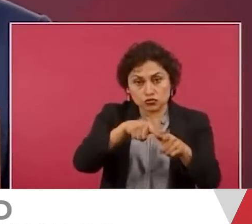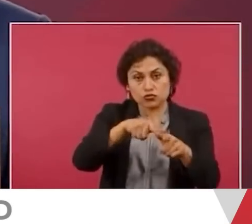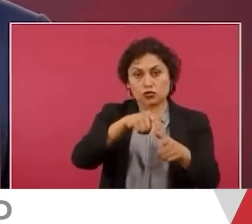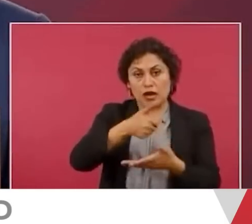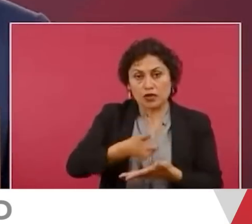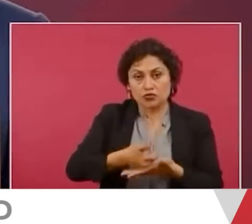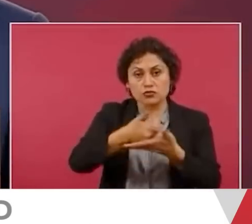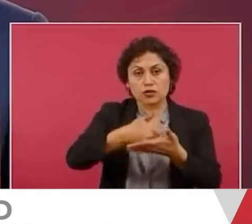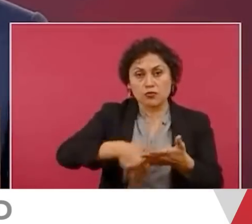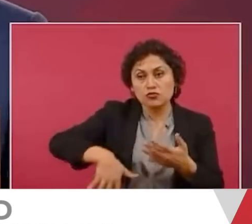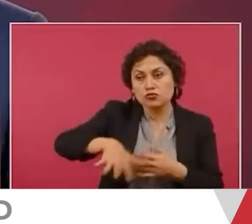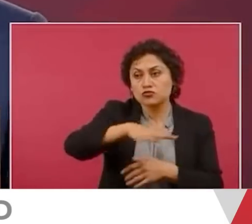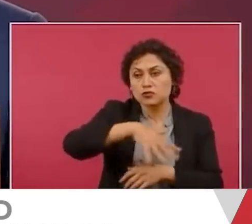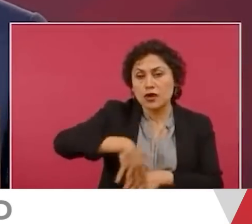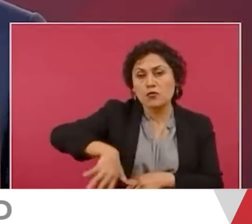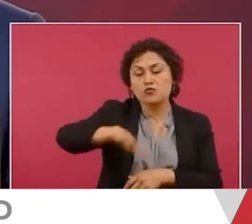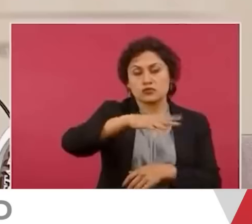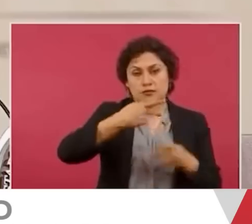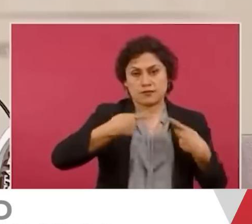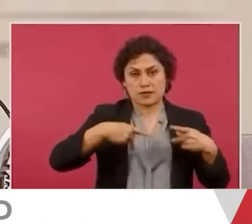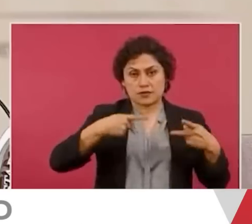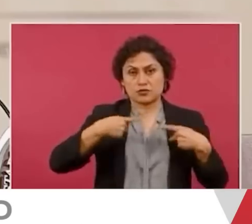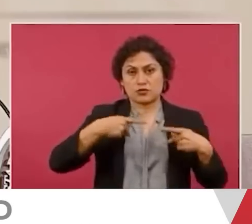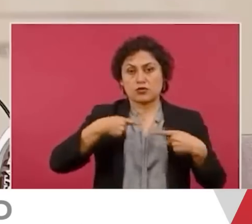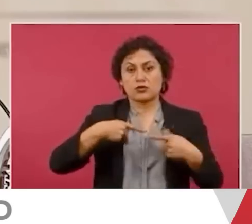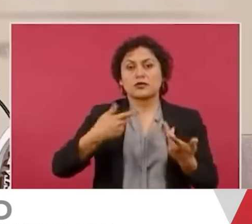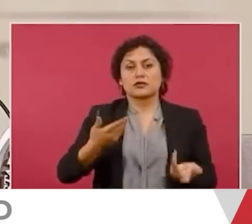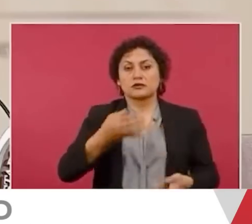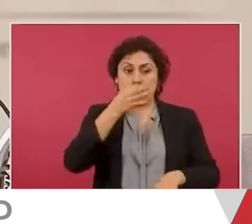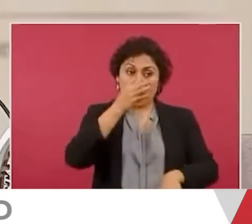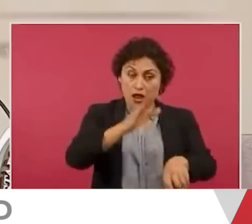desaparecidos y que no hay impunidad